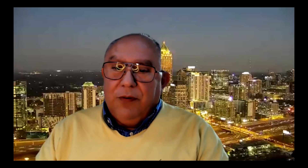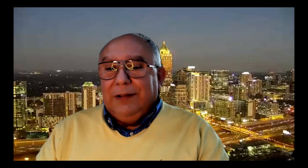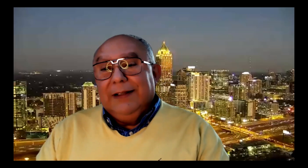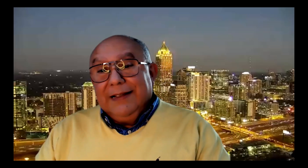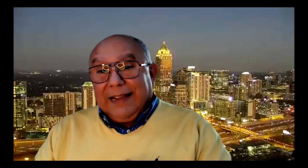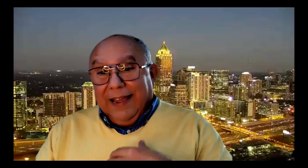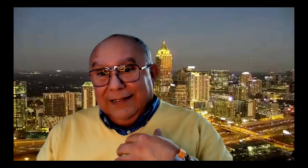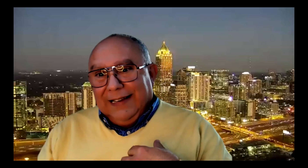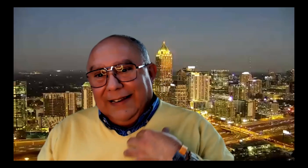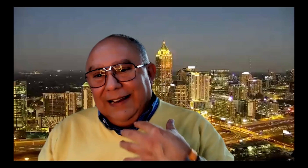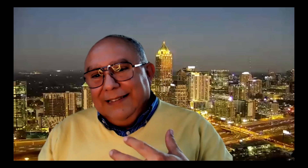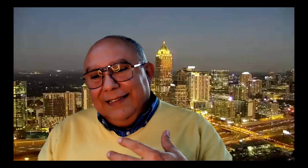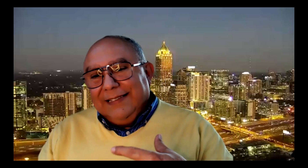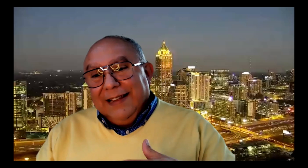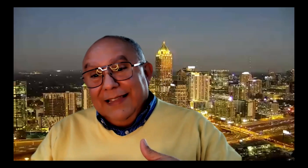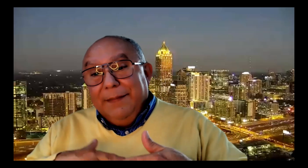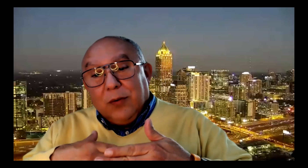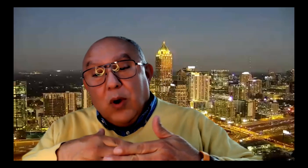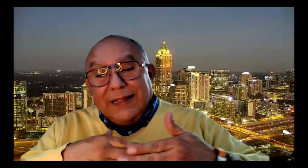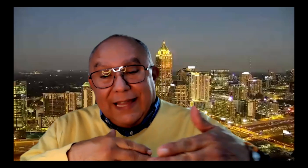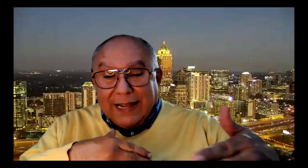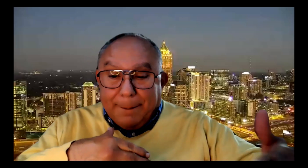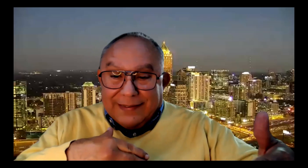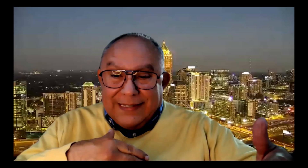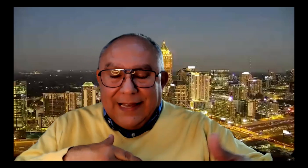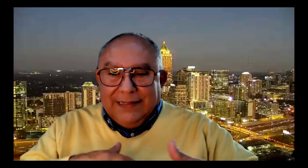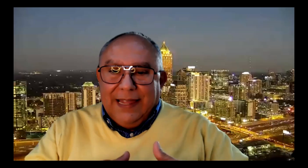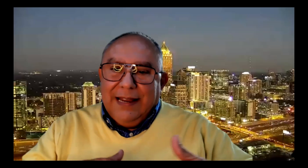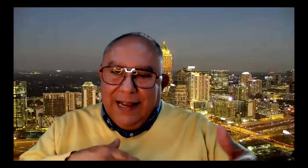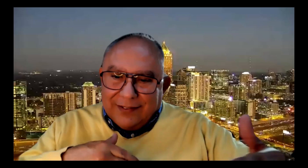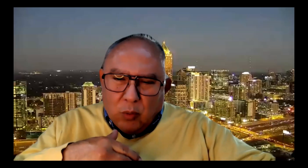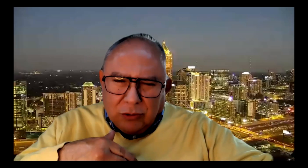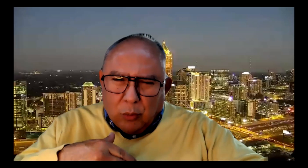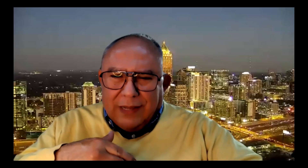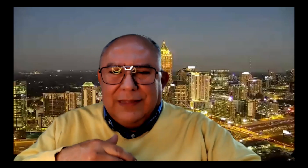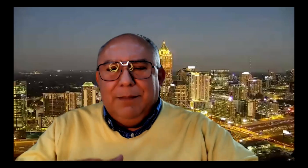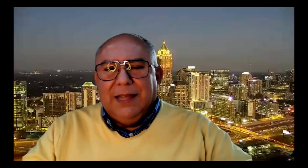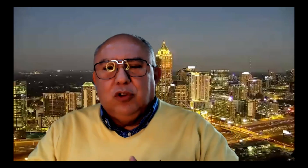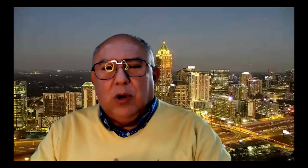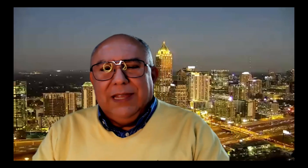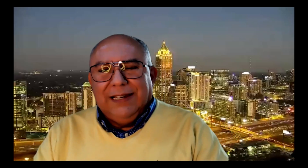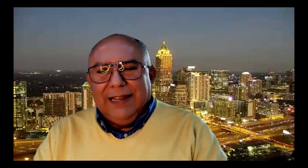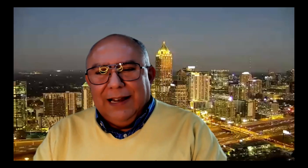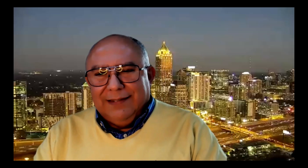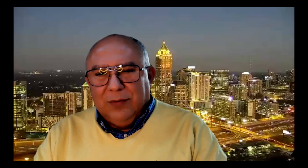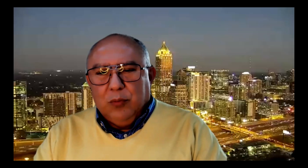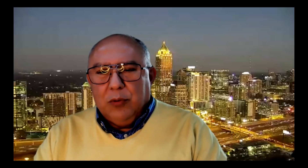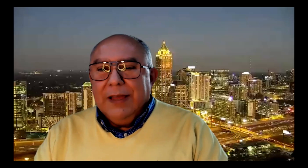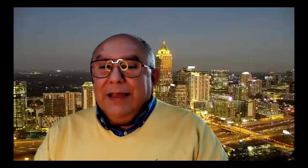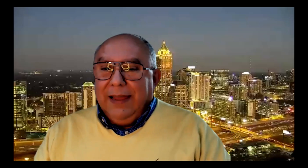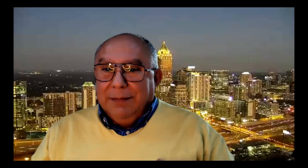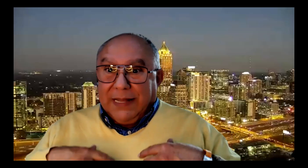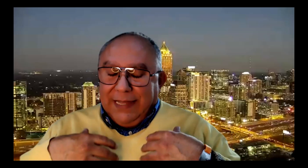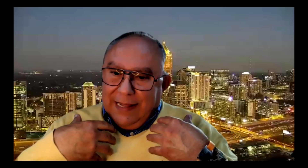famoso TOEFL, que es el análisis de ver cuánta capacidad de inglés, cuánto rendimiento hay en el inglés de